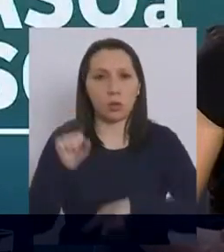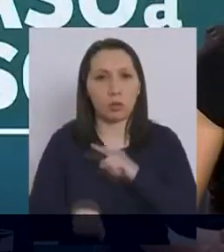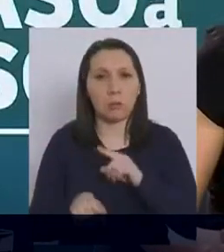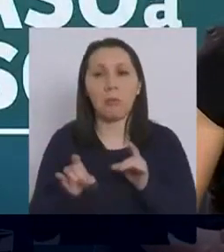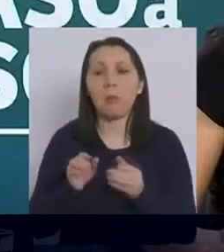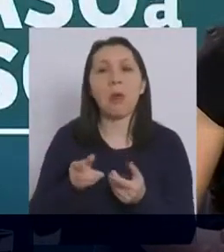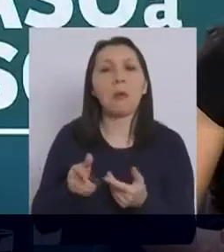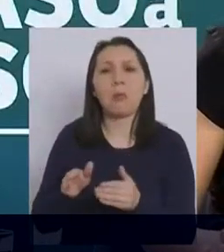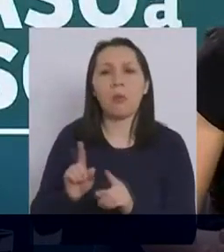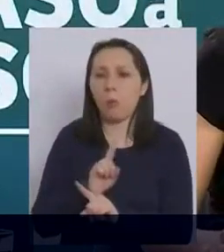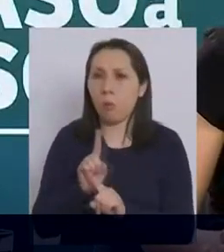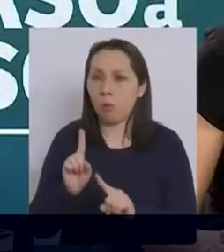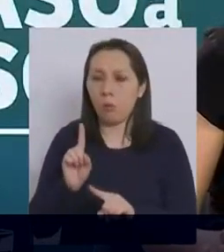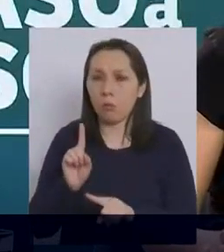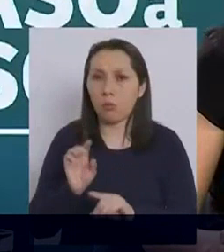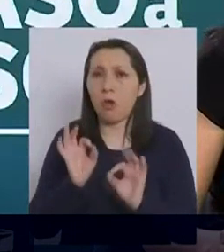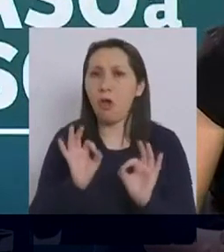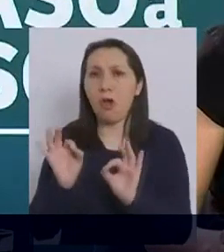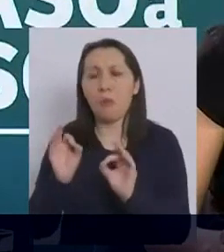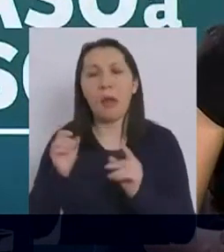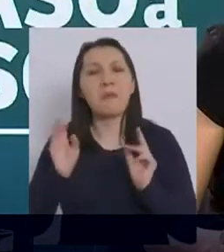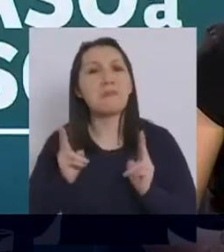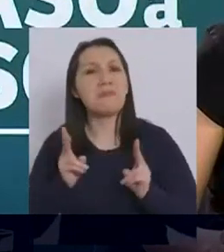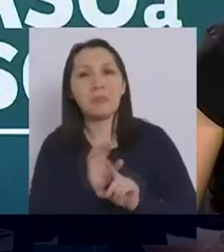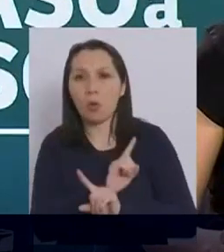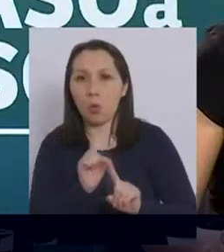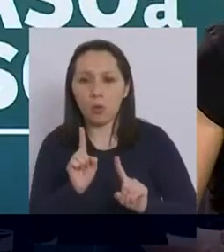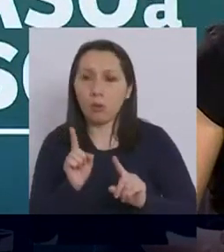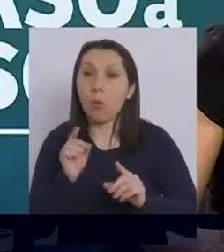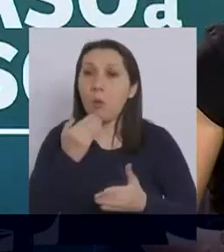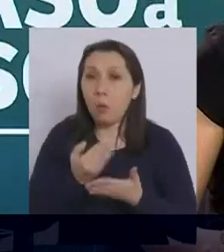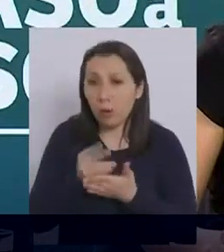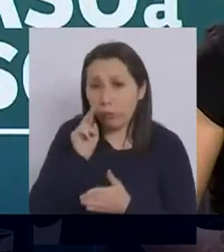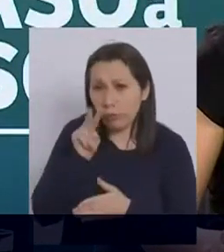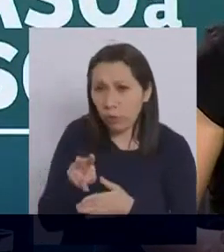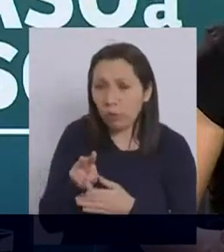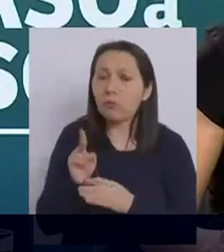calza justo con la renuncia del subsecretario de Redes Asistenciales, Arturo Zúñiga.